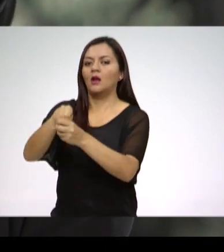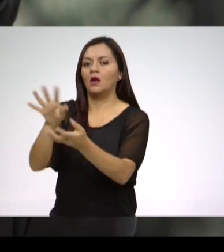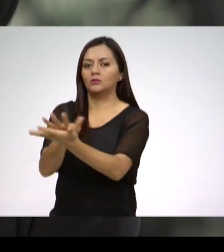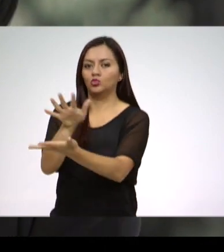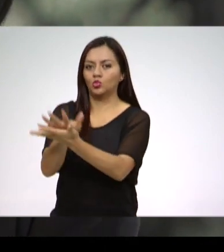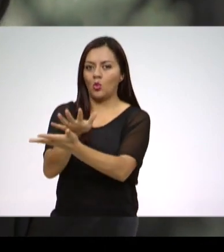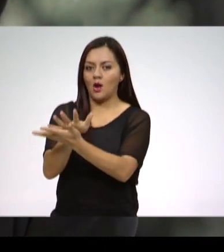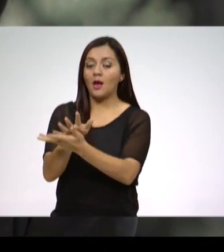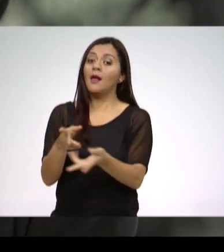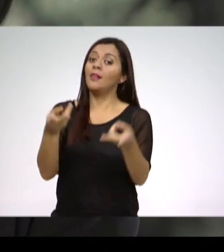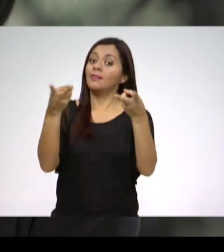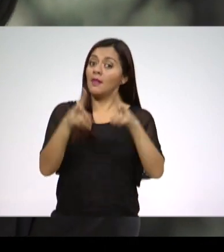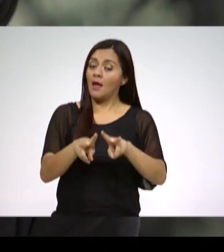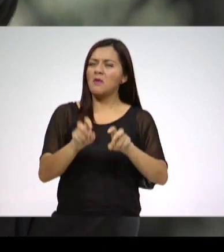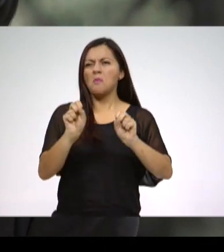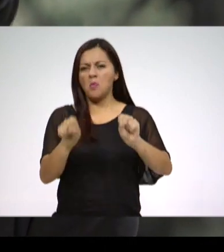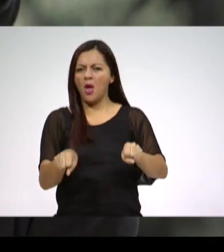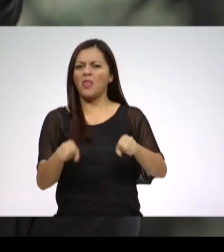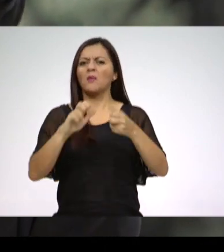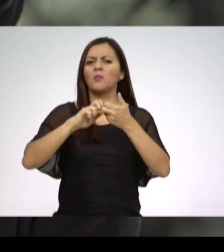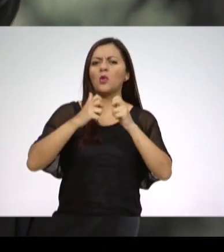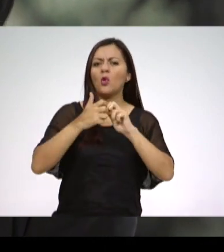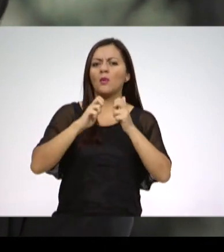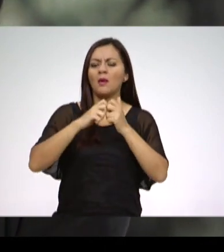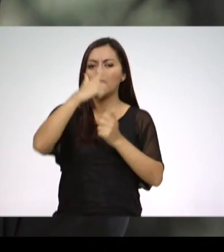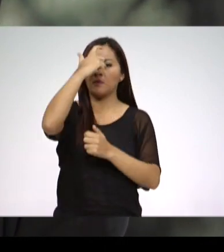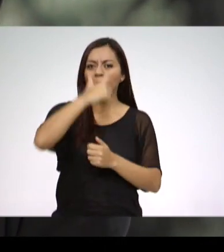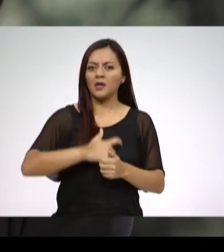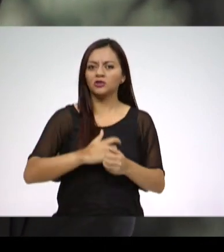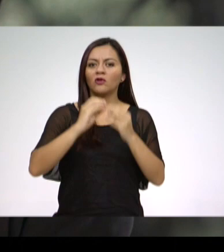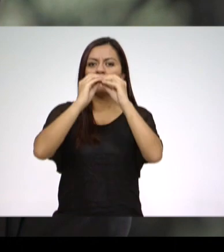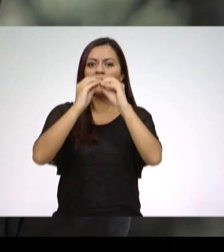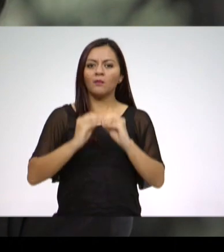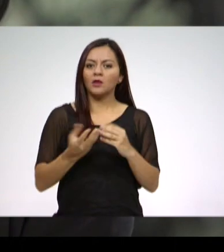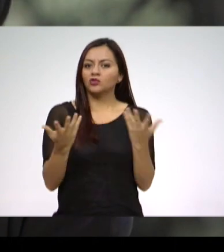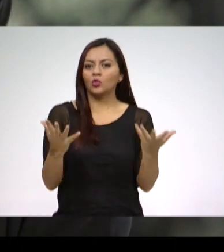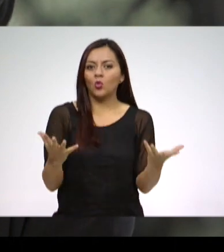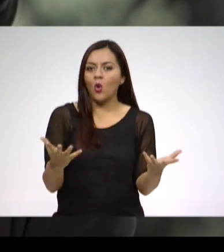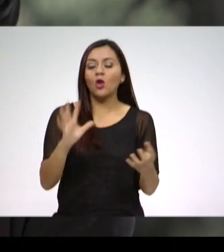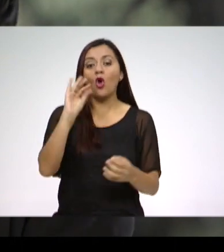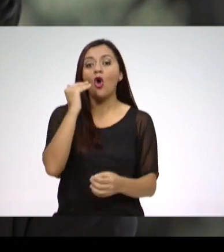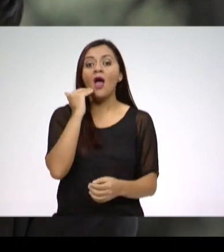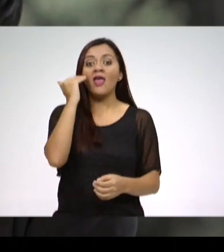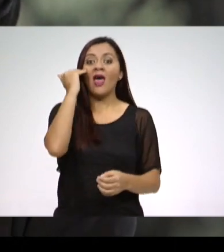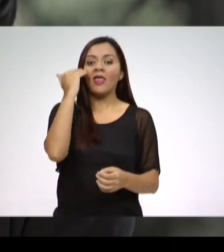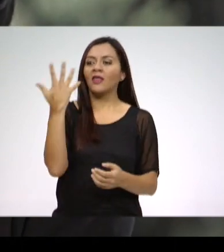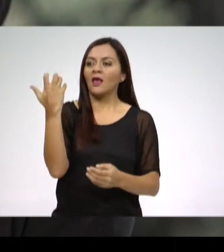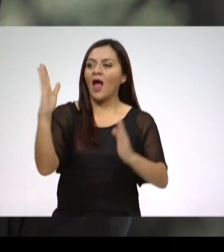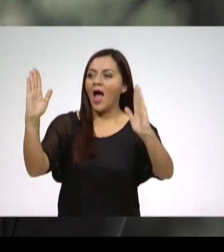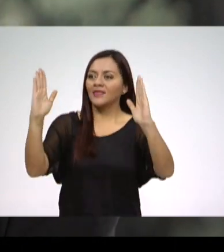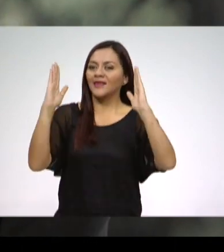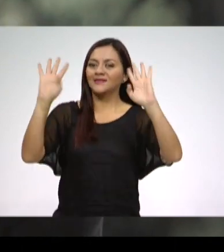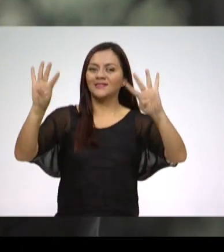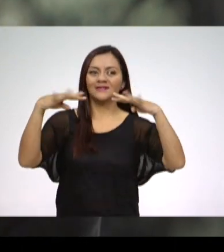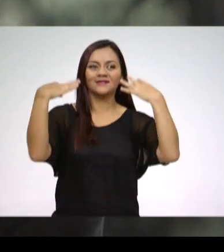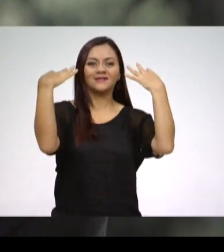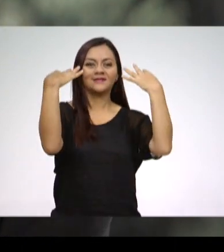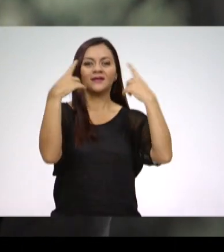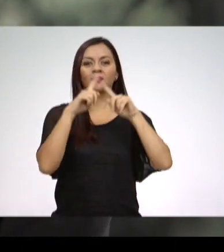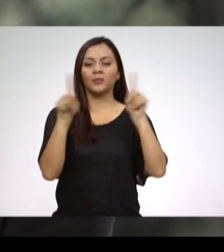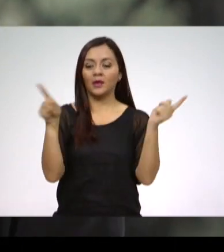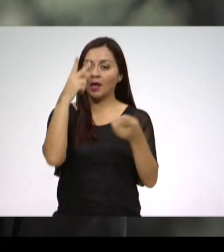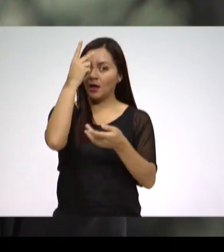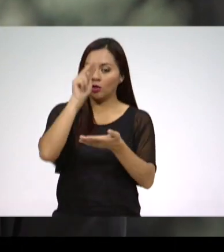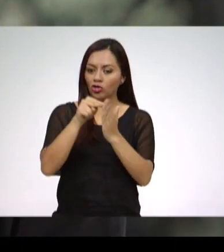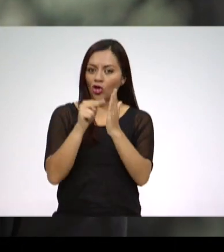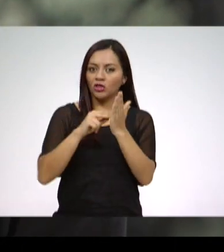podría ser que esta persona tenga problemas en su personalidad, en lo que es, o por lo general, por su edad, trate de destacar. Y al no saber cómo destacar de una buena manera, se